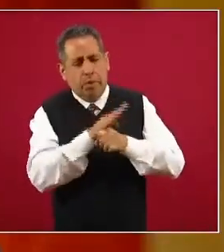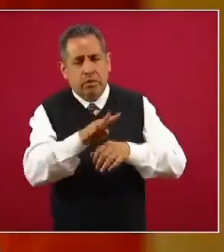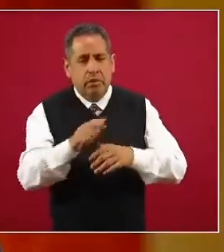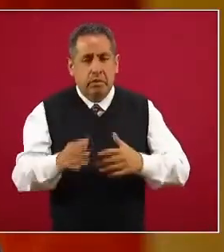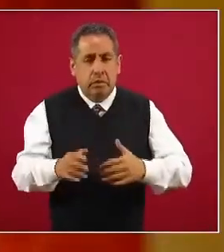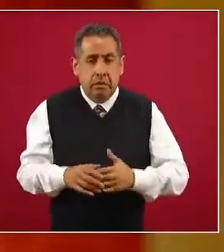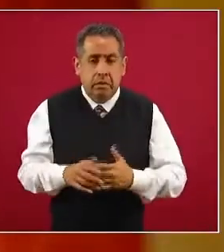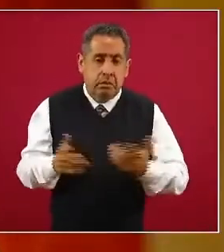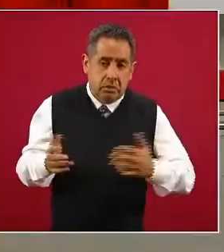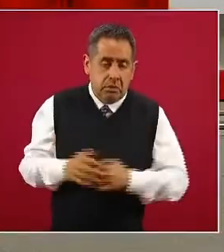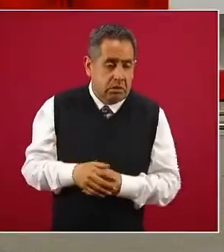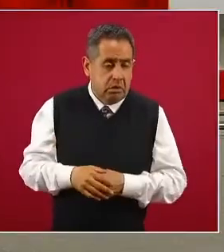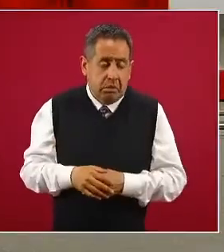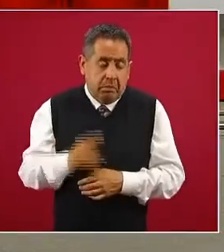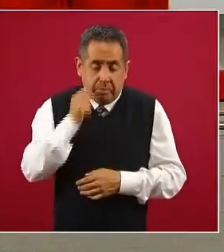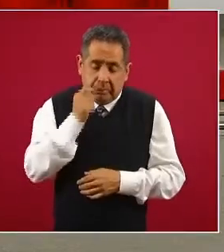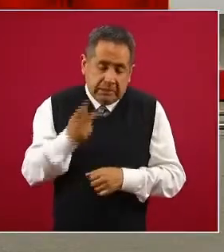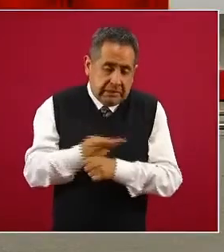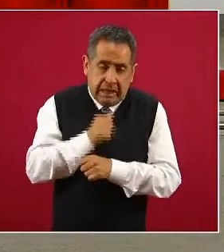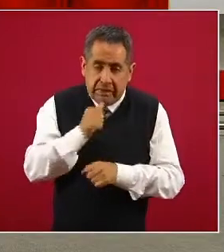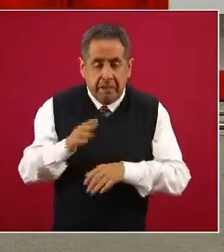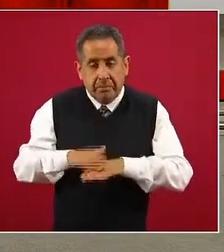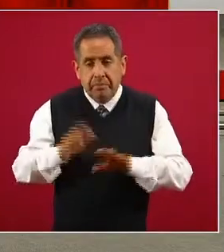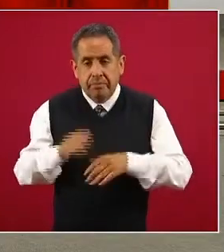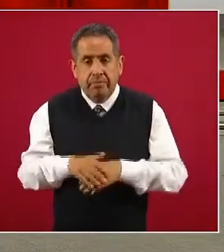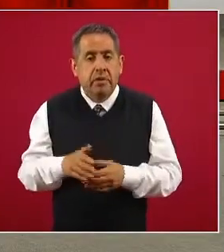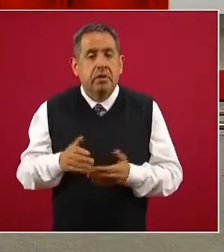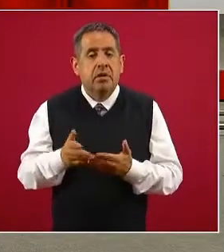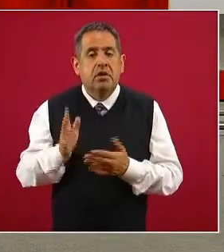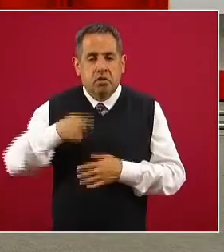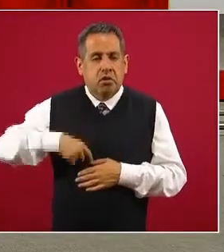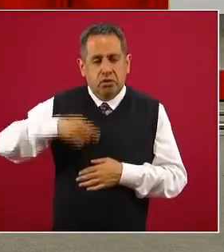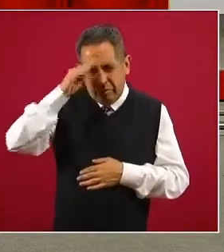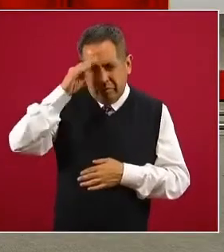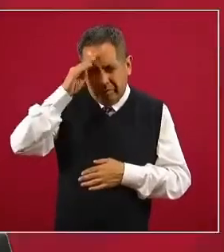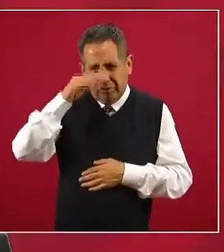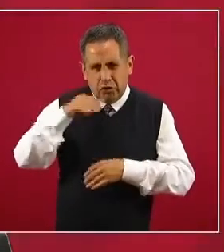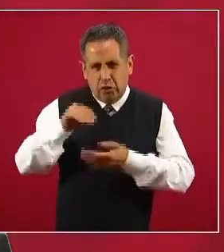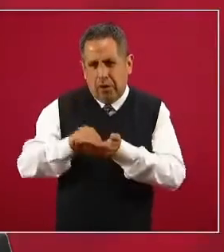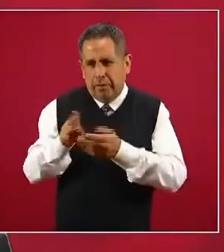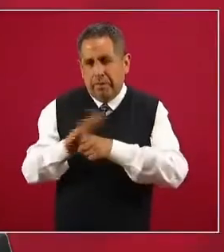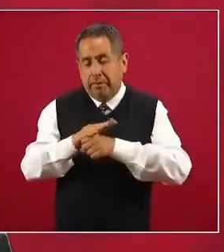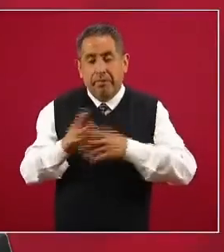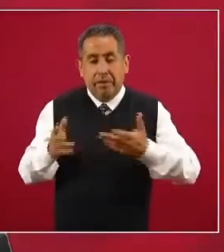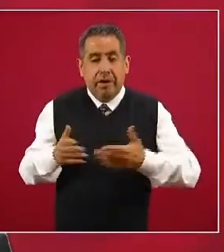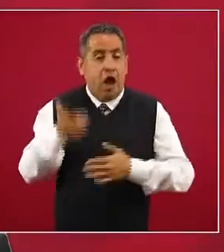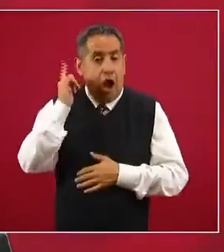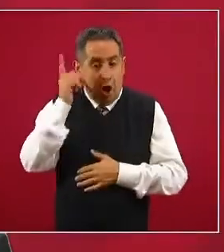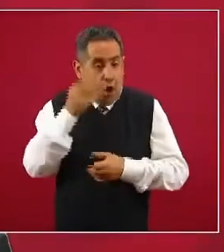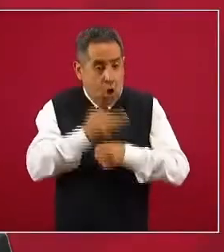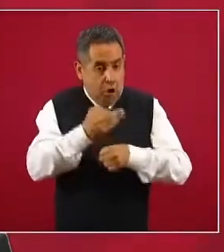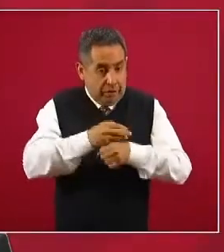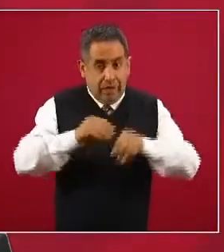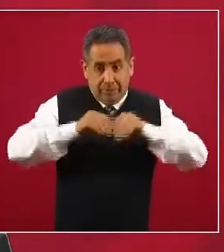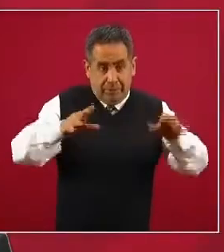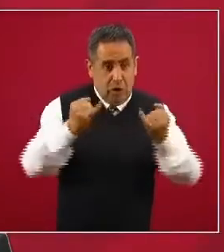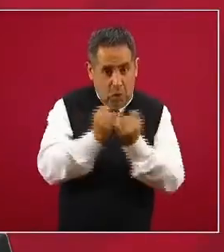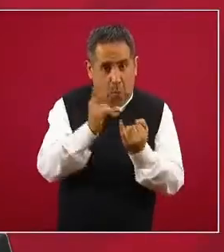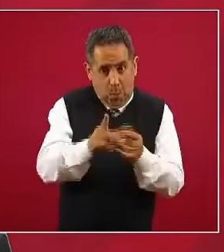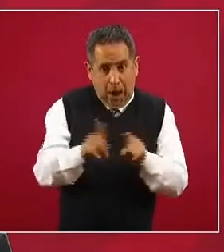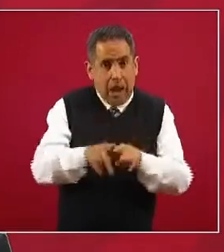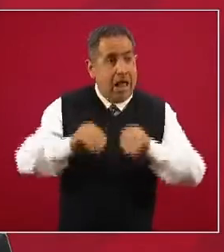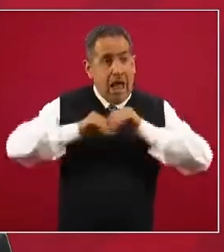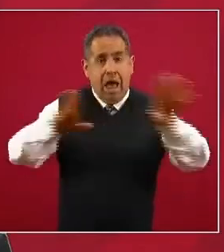COVID-19! No tiene la menor importancia, porque en el momento estábamos con transmisión activa. Espero que hoy se pronuncien